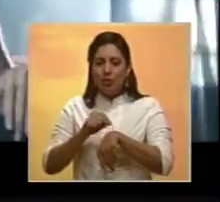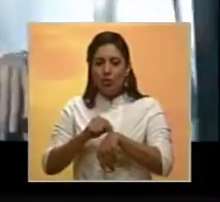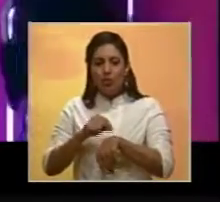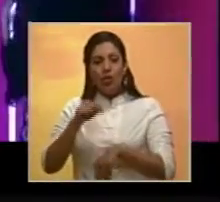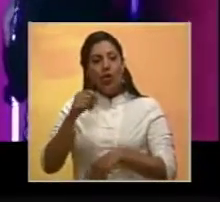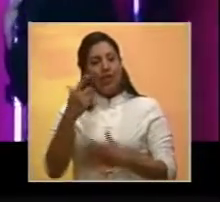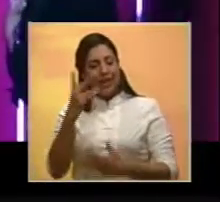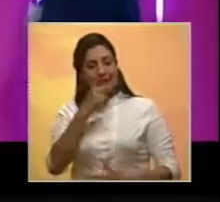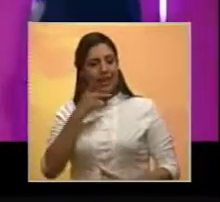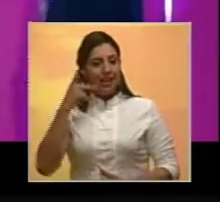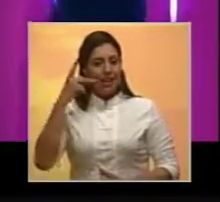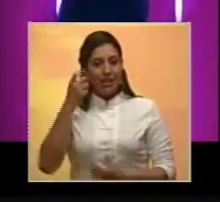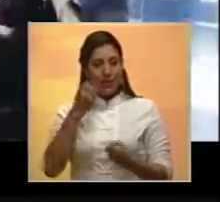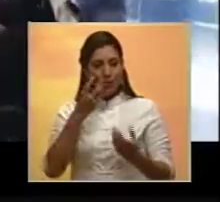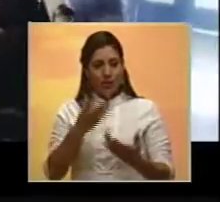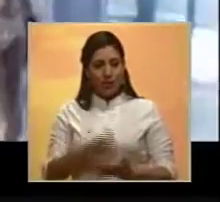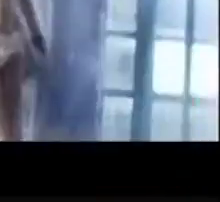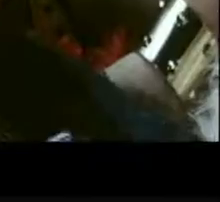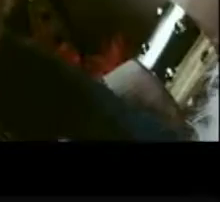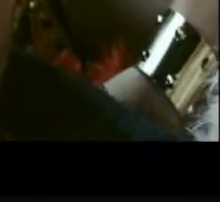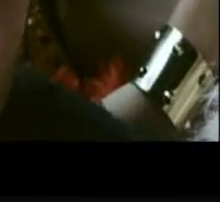minutos con Carielis Cuadros.